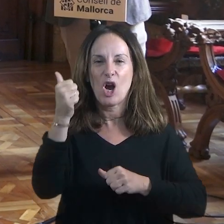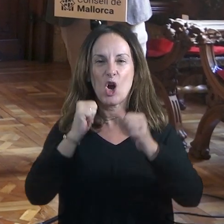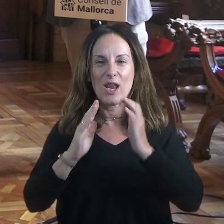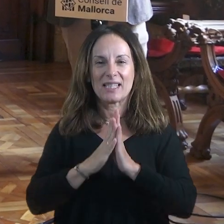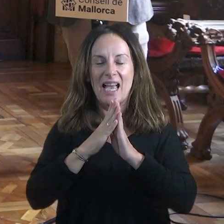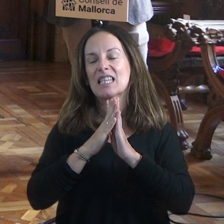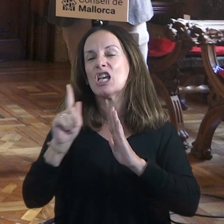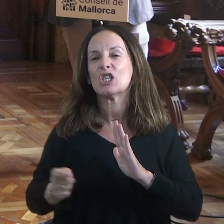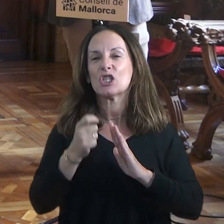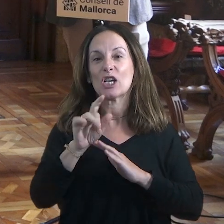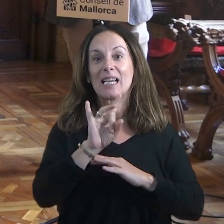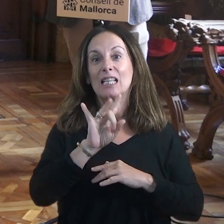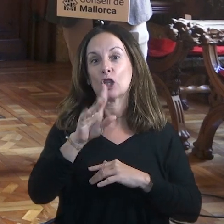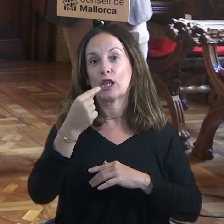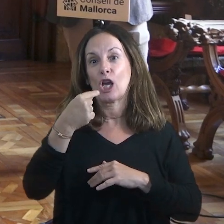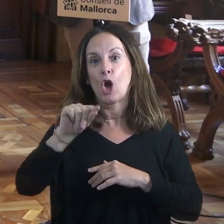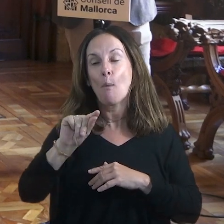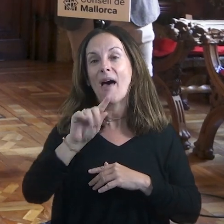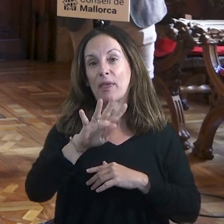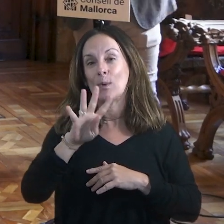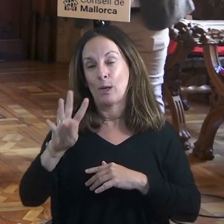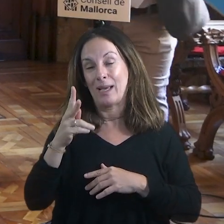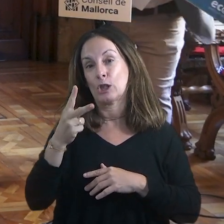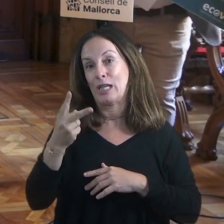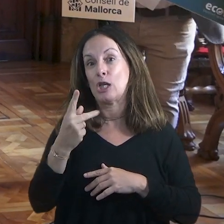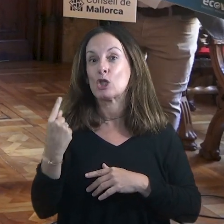14,64 kg per alumne. Podeu passar a rebre el premi.